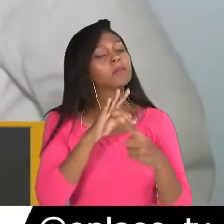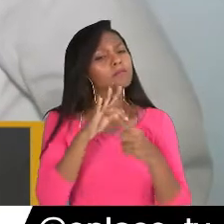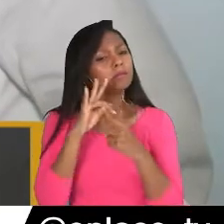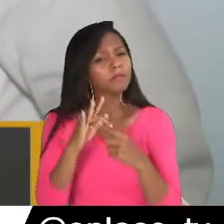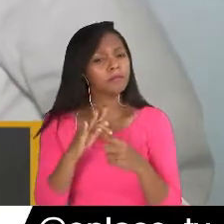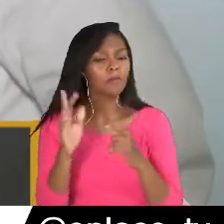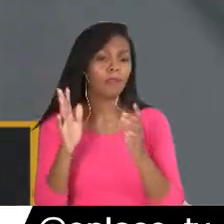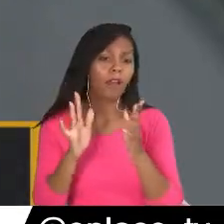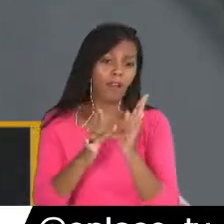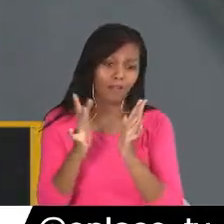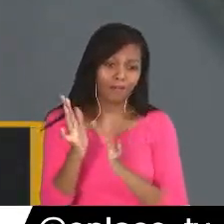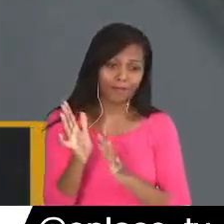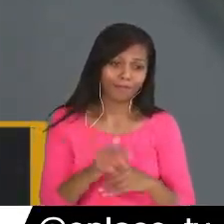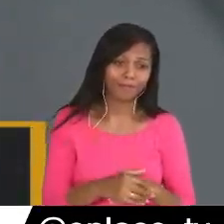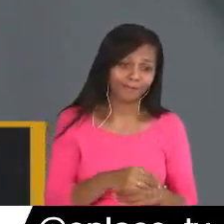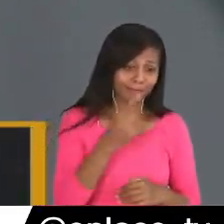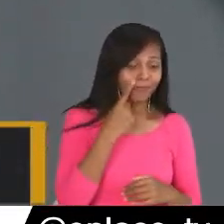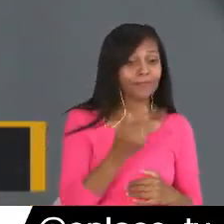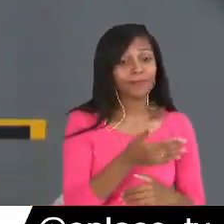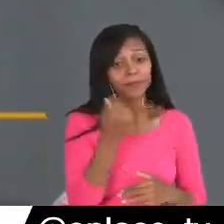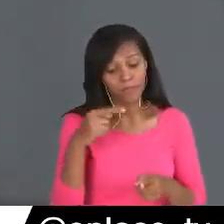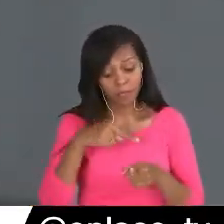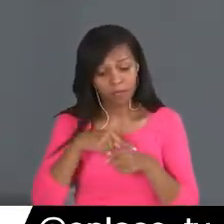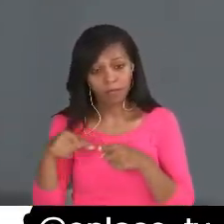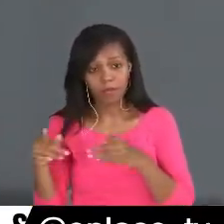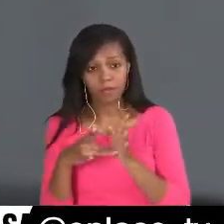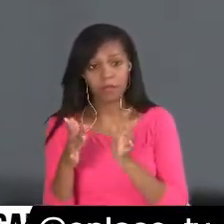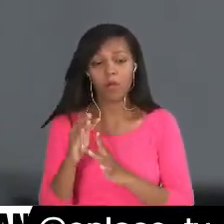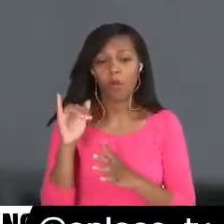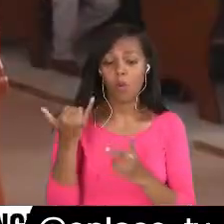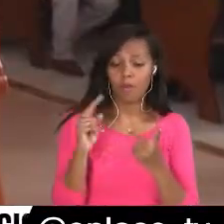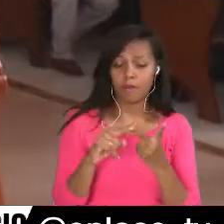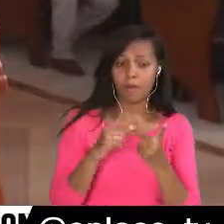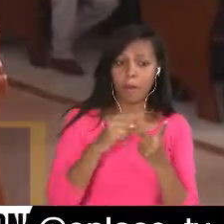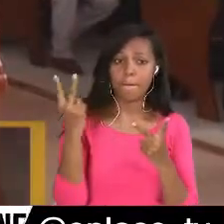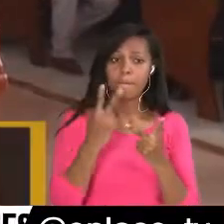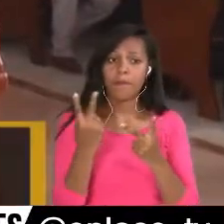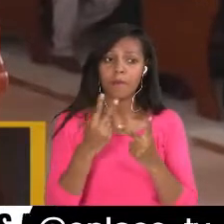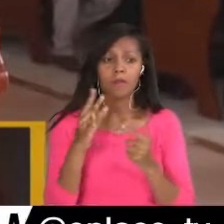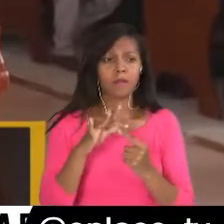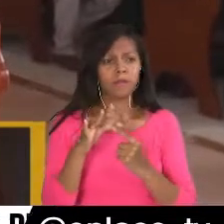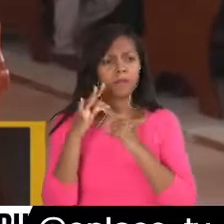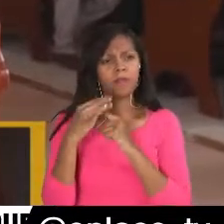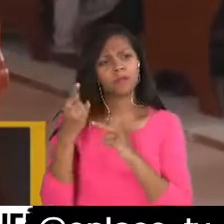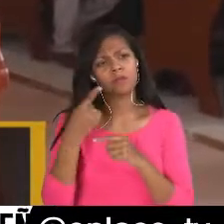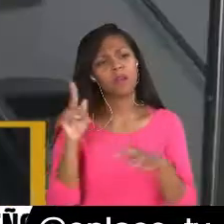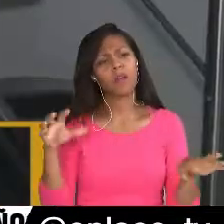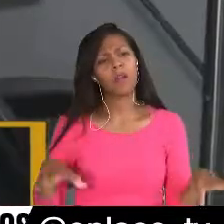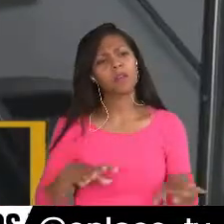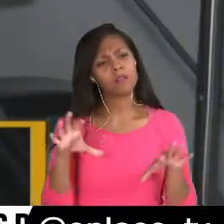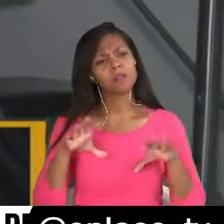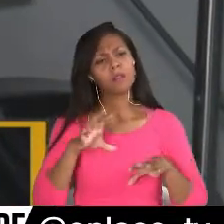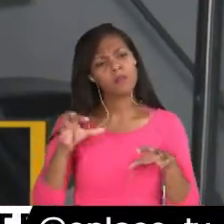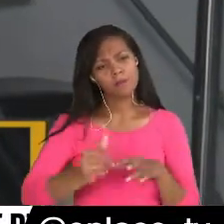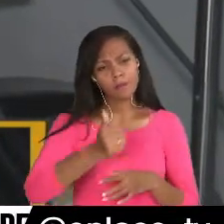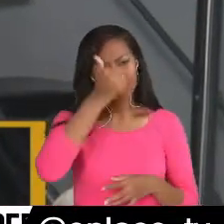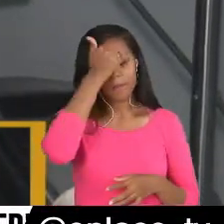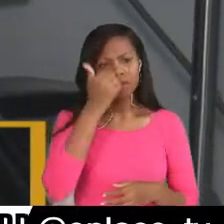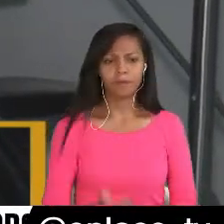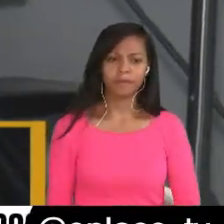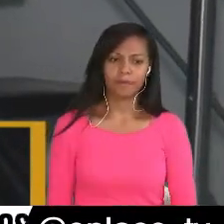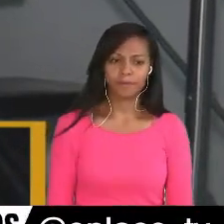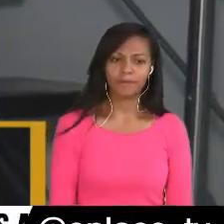conocer el desarrollo de lo que resta de la presente Semana Santa. Jueves y Viernes Santo concentran las actividades religiosas principales. El Jueves Santo es el día que